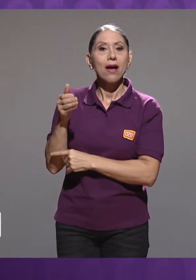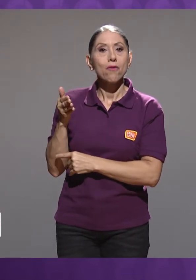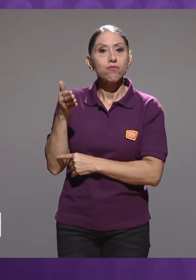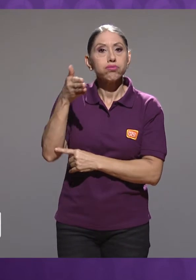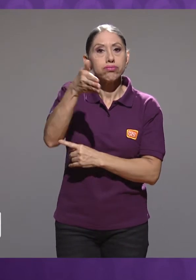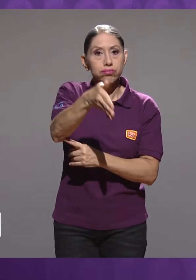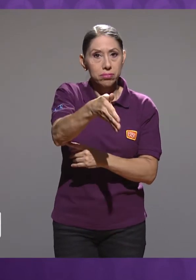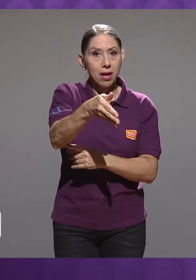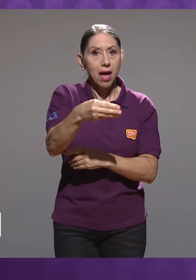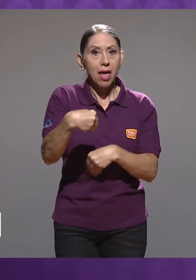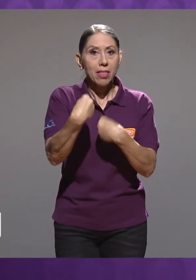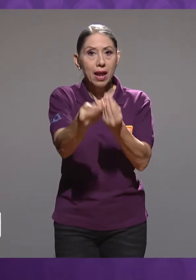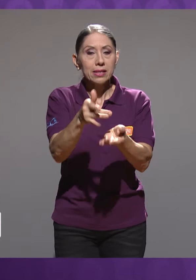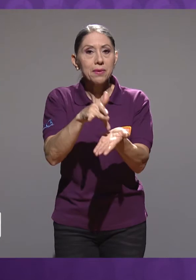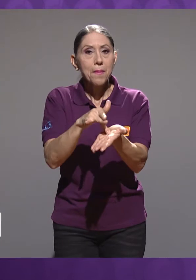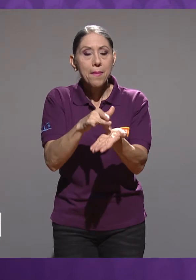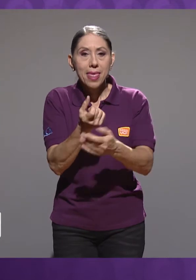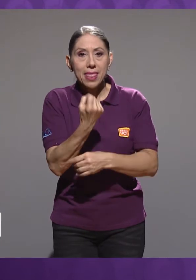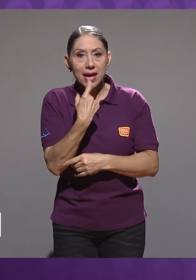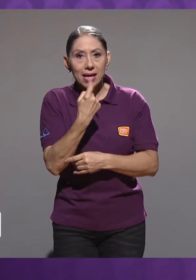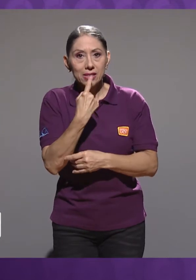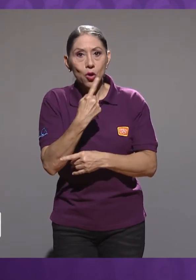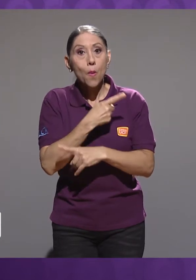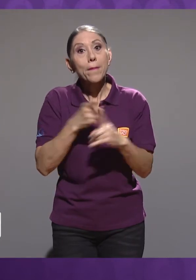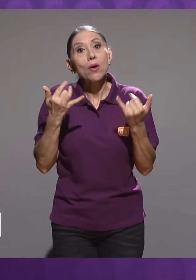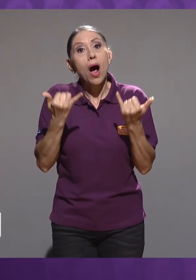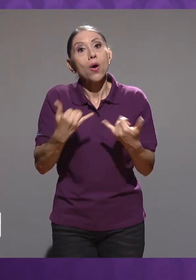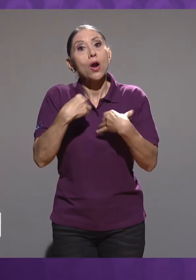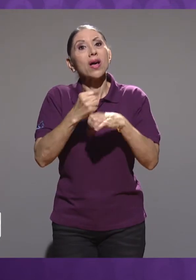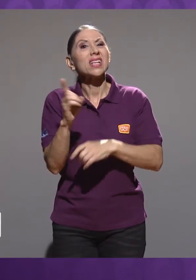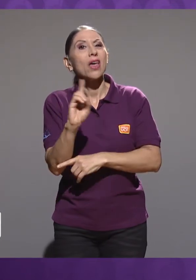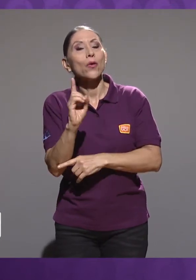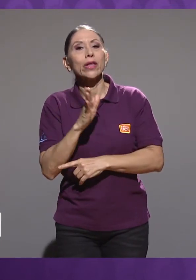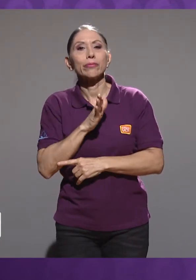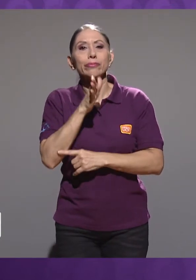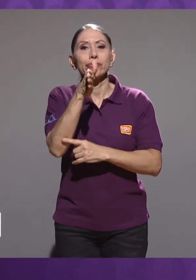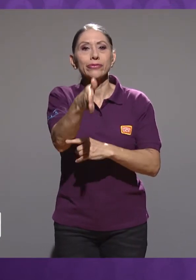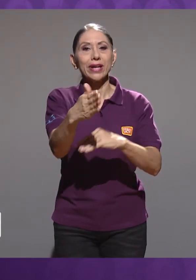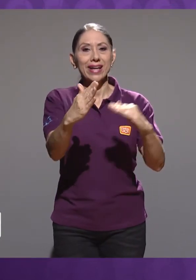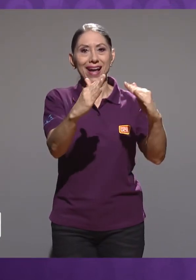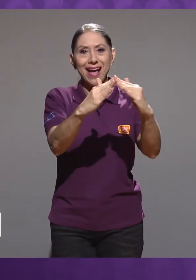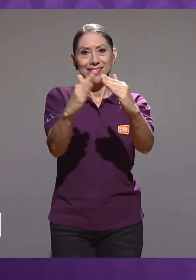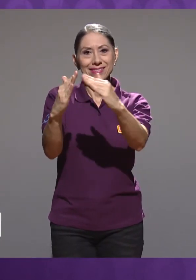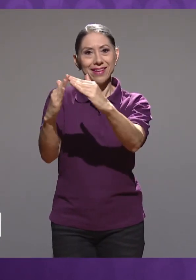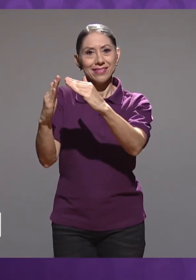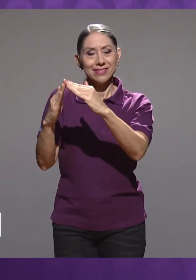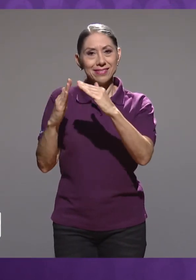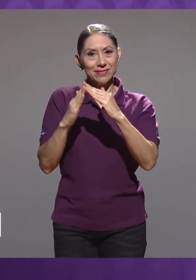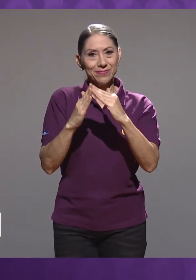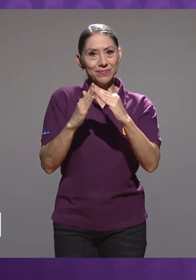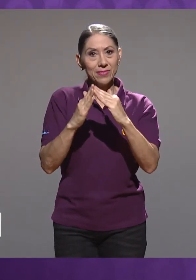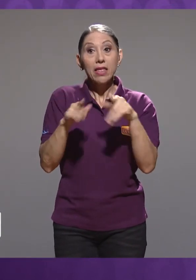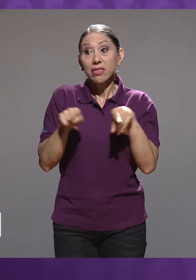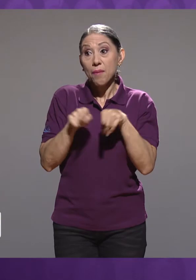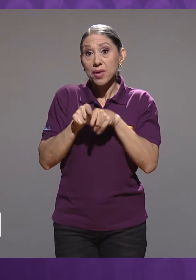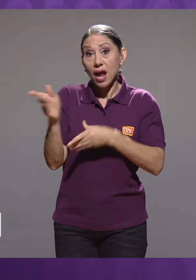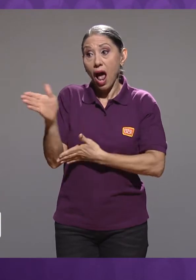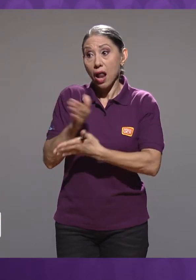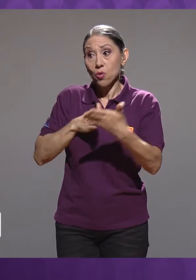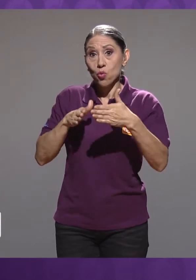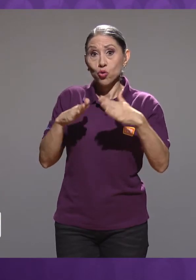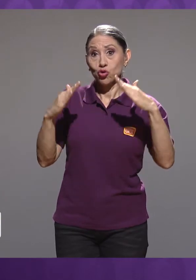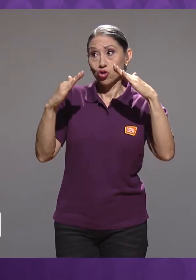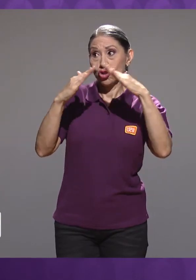brindara la medicación ya ahora en casa. Inclusive, digamos, hay centros que han